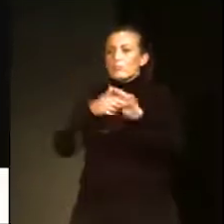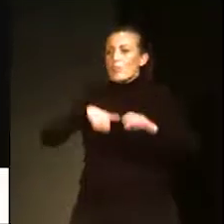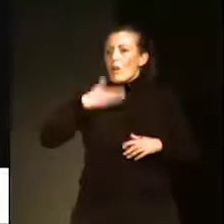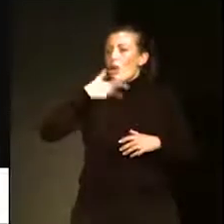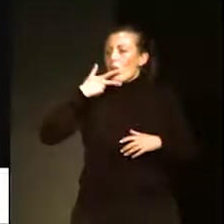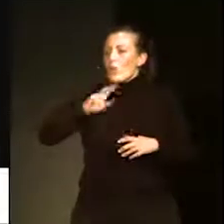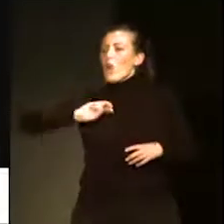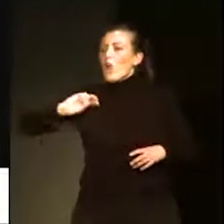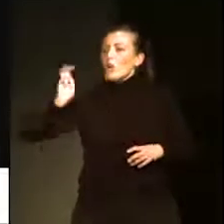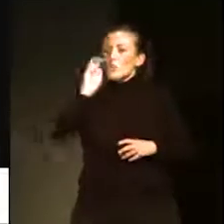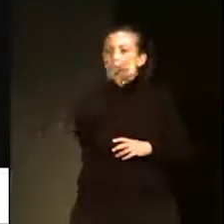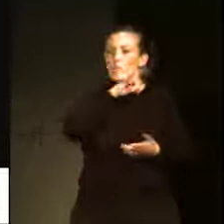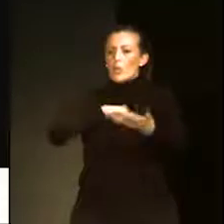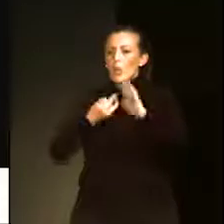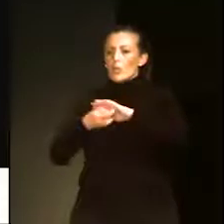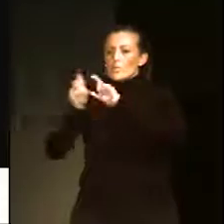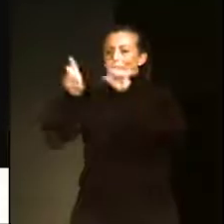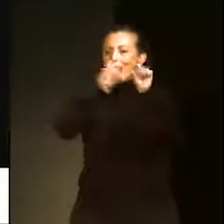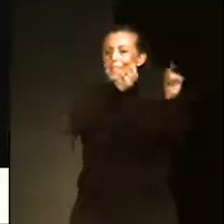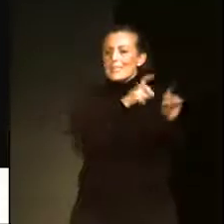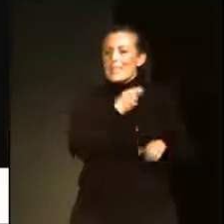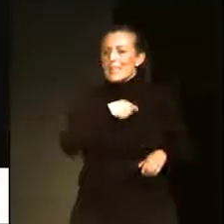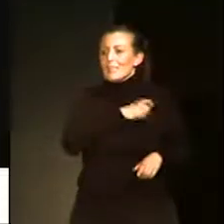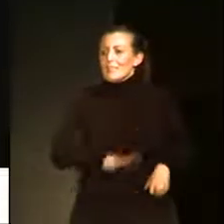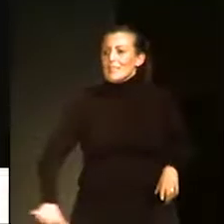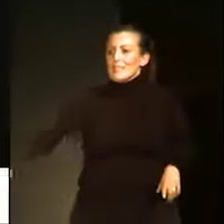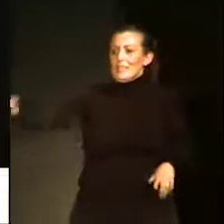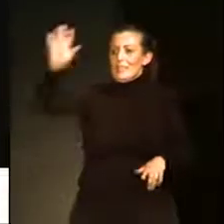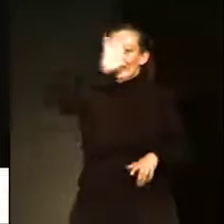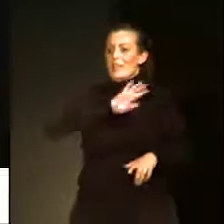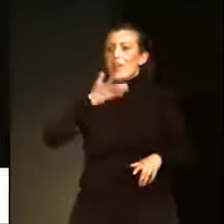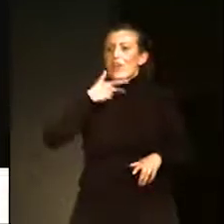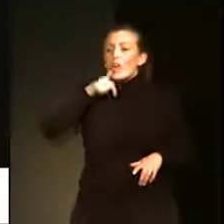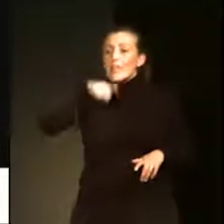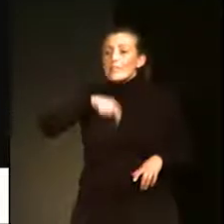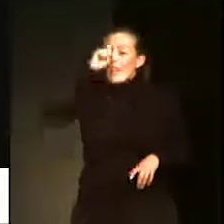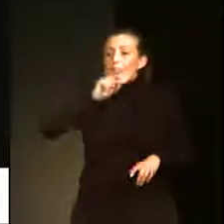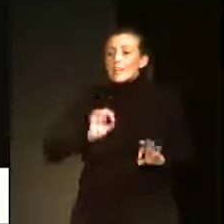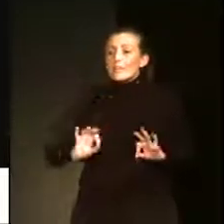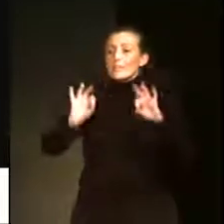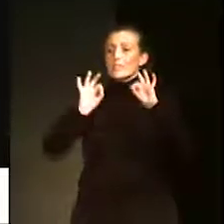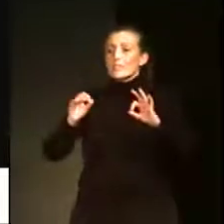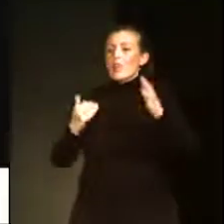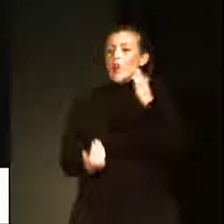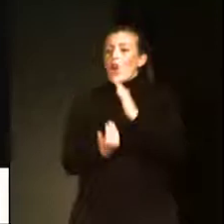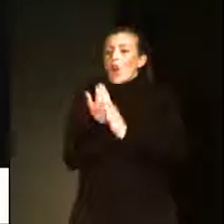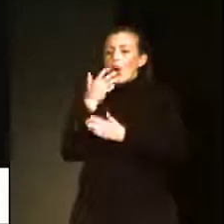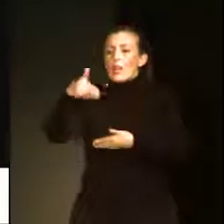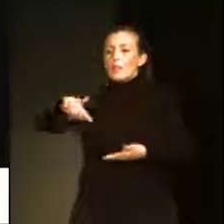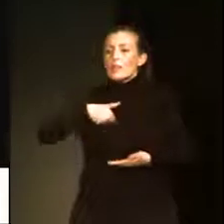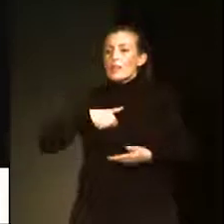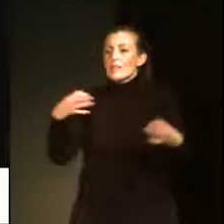otros proyectos de entidades de distintos lugares de España. Este año, las jornadas plantean